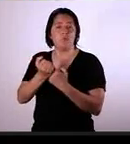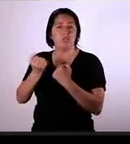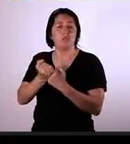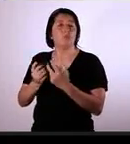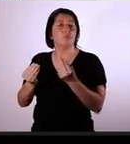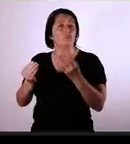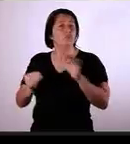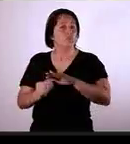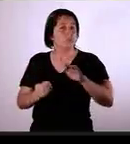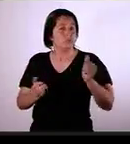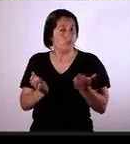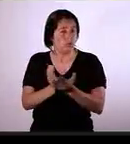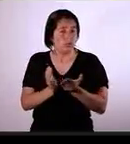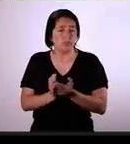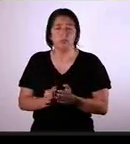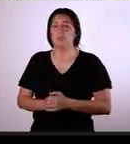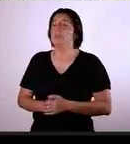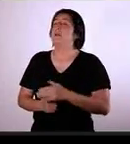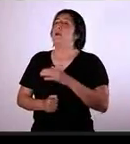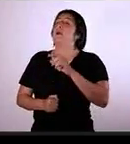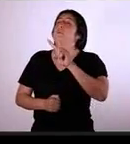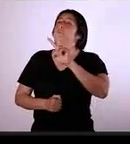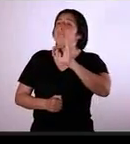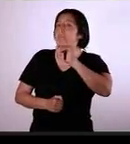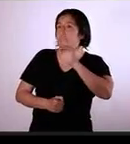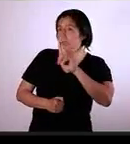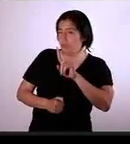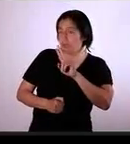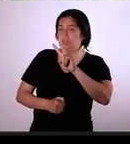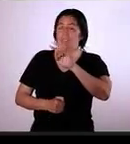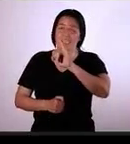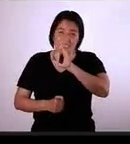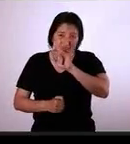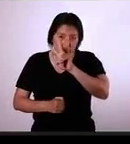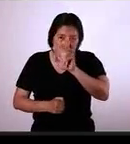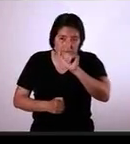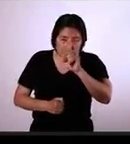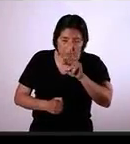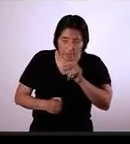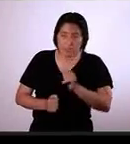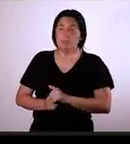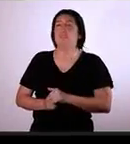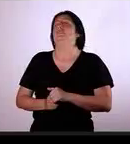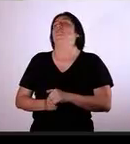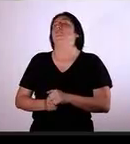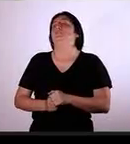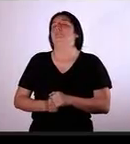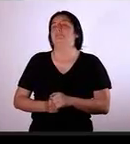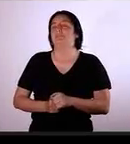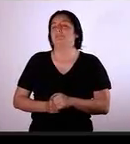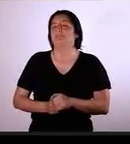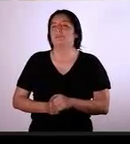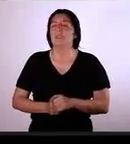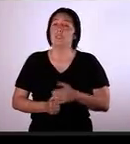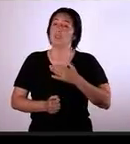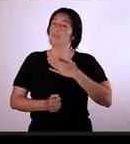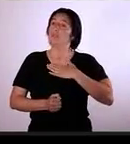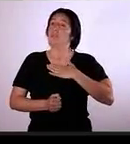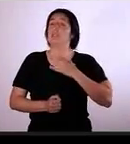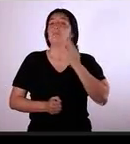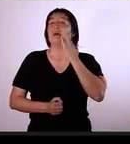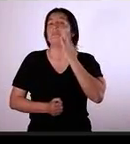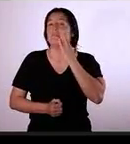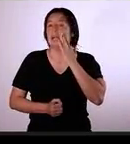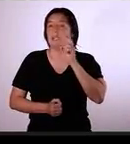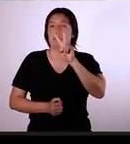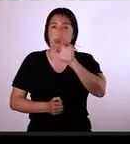muchos colegios. Permite llevar buena clase a otros participantes. Soy la mamá